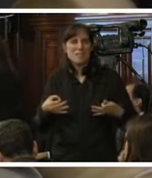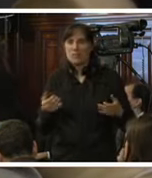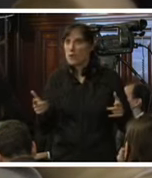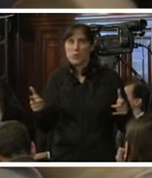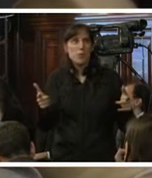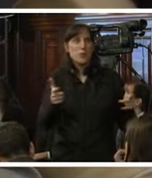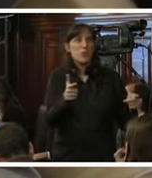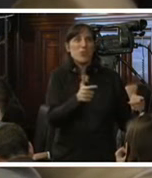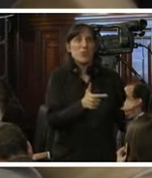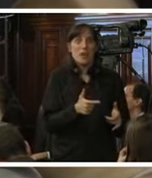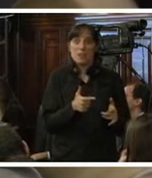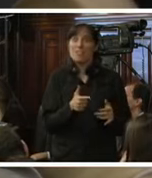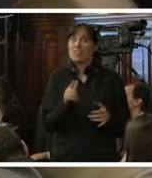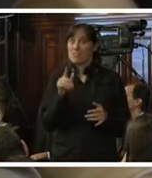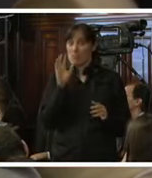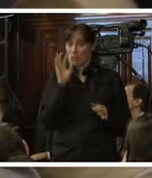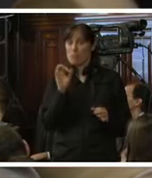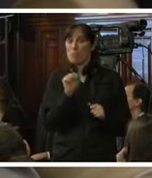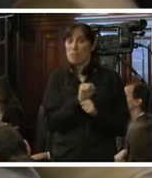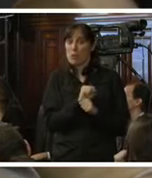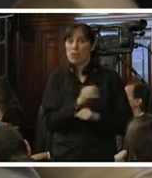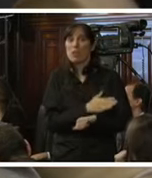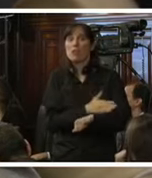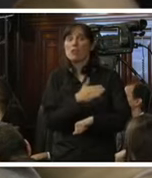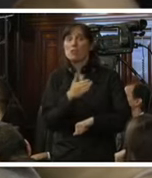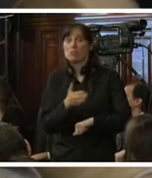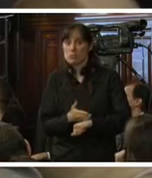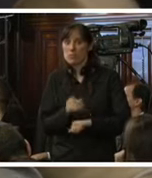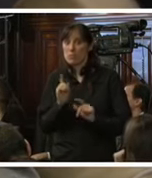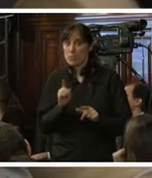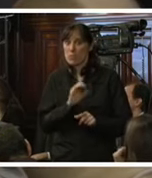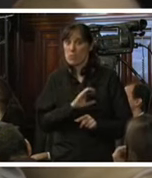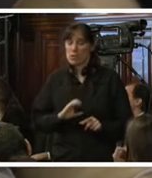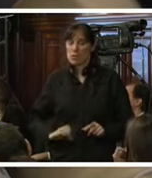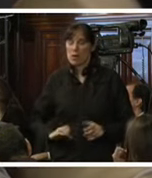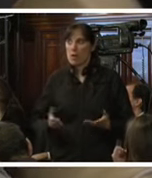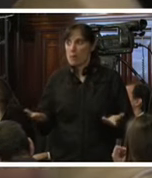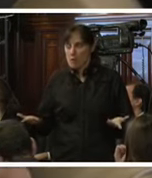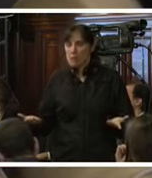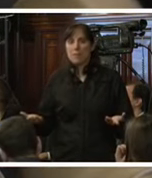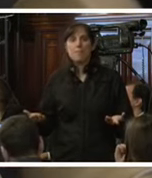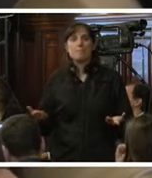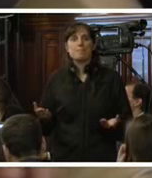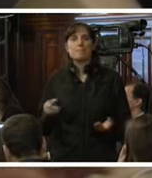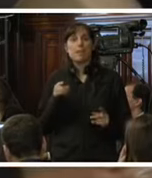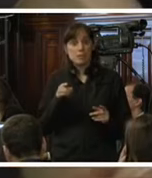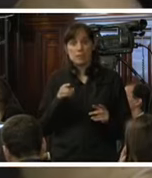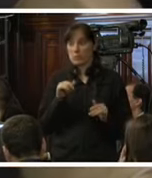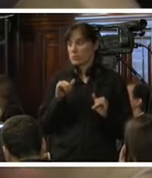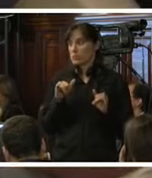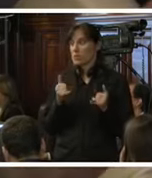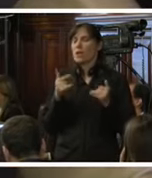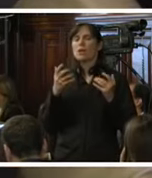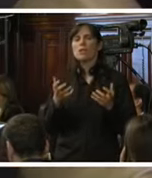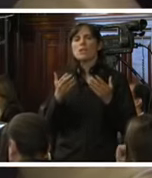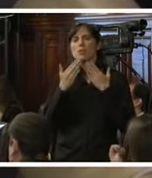que podría derivar en consecuencias que ponen incluso en riesgo el propio Estado de Derecho. Habiendo puntualizado esto, quiero preguntar